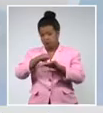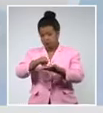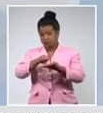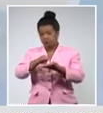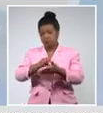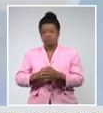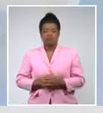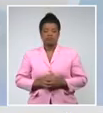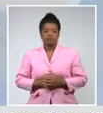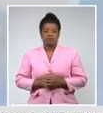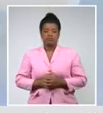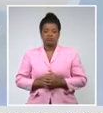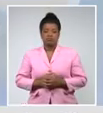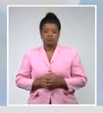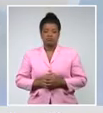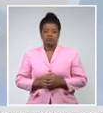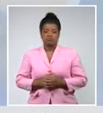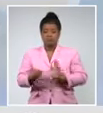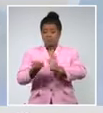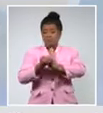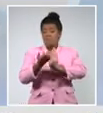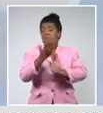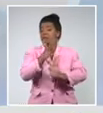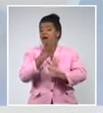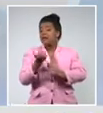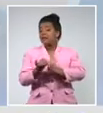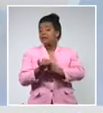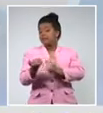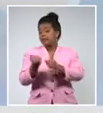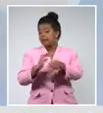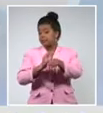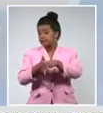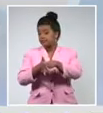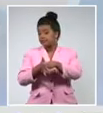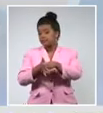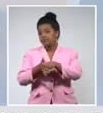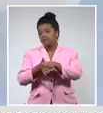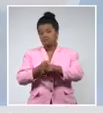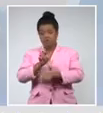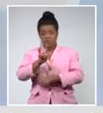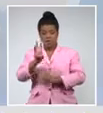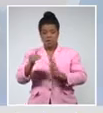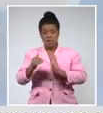ellos sospechosos 3.083, en vigilancia